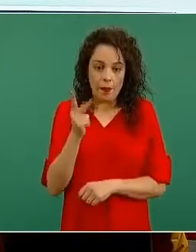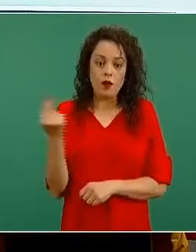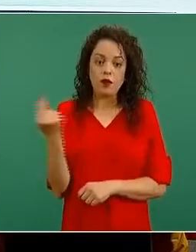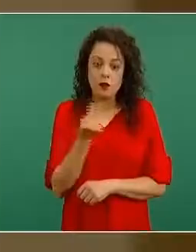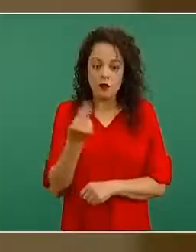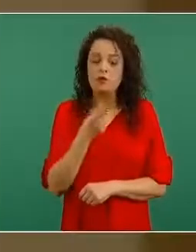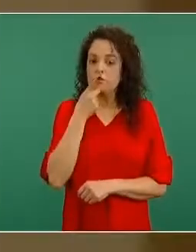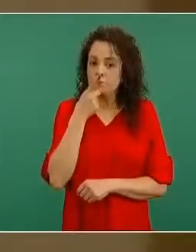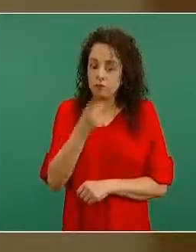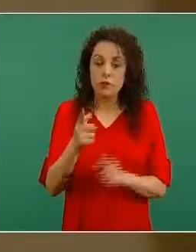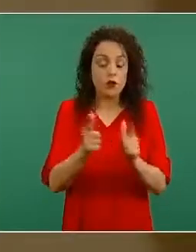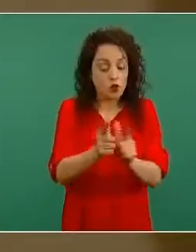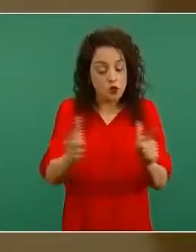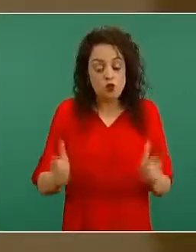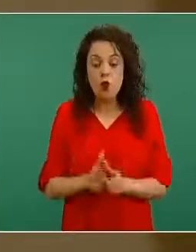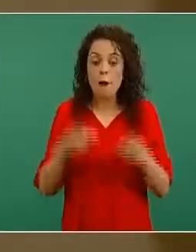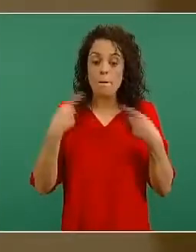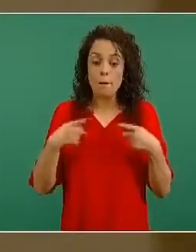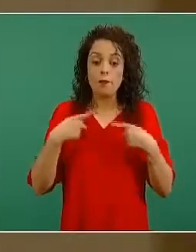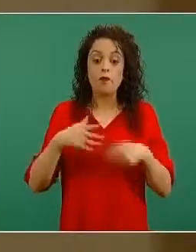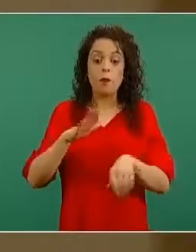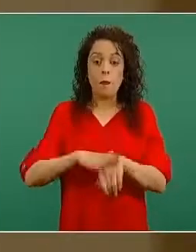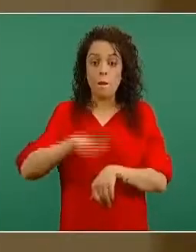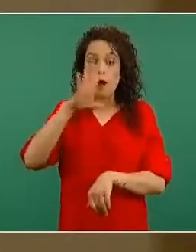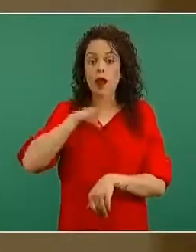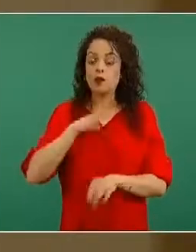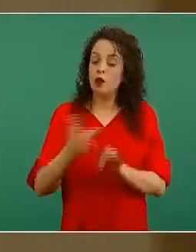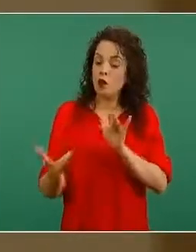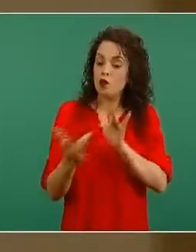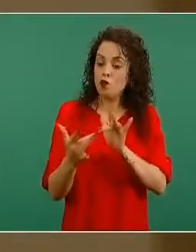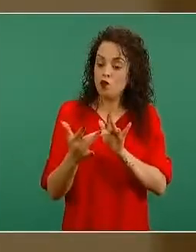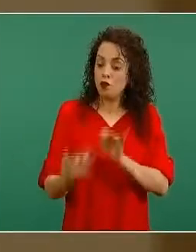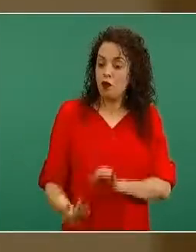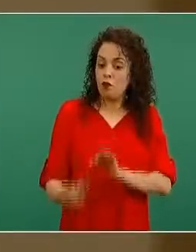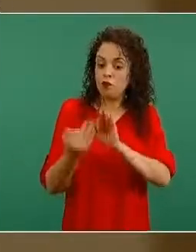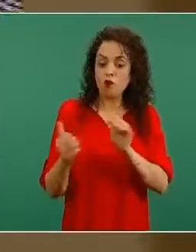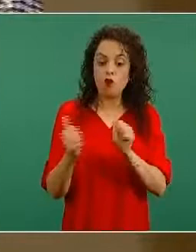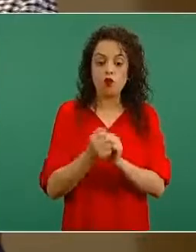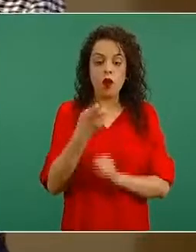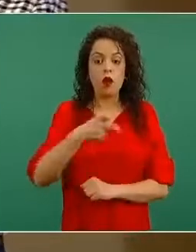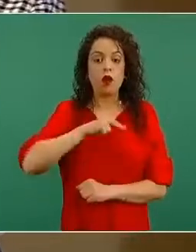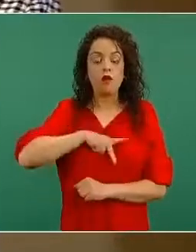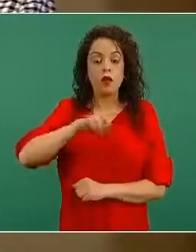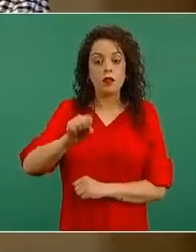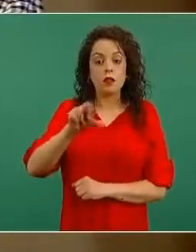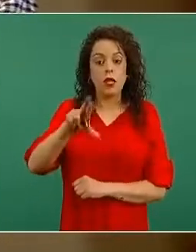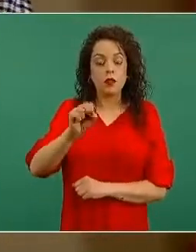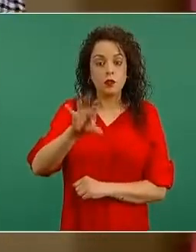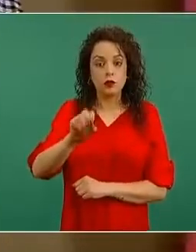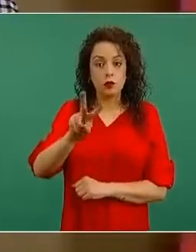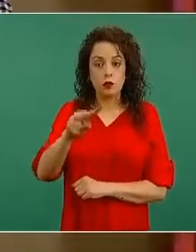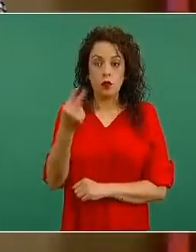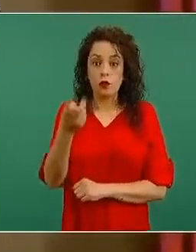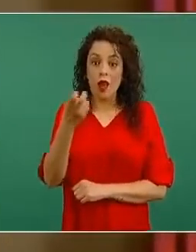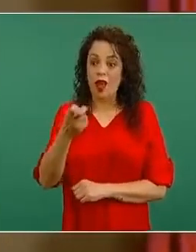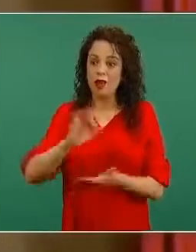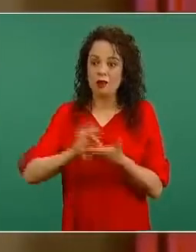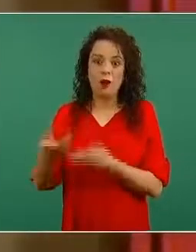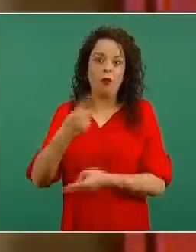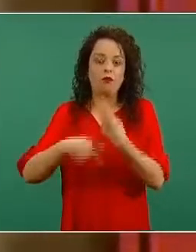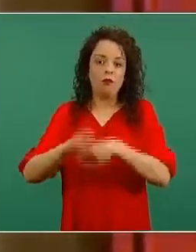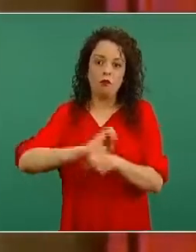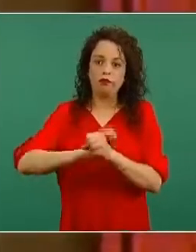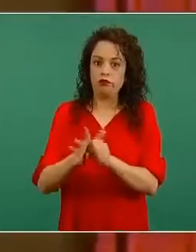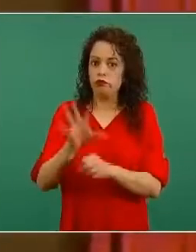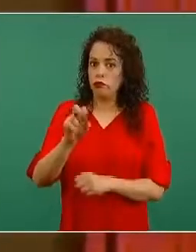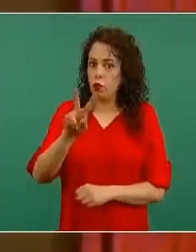es el grupo de personas que están en mayor contacto con el virus SARS-CoV-2 causante de COVID-19. Y lo estamos